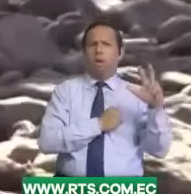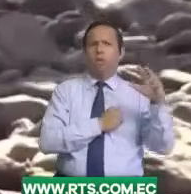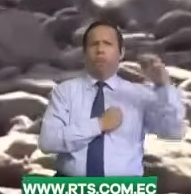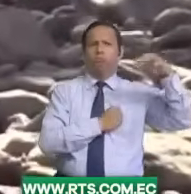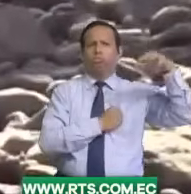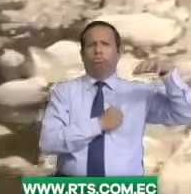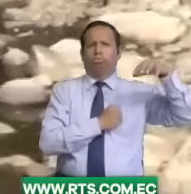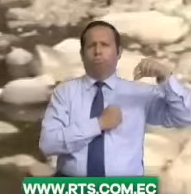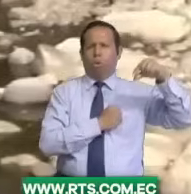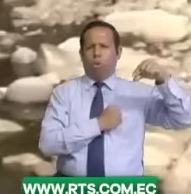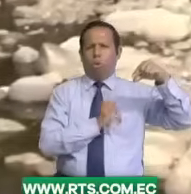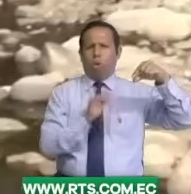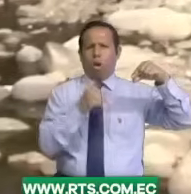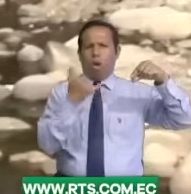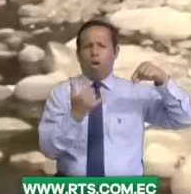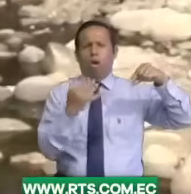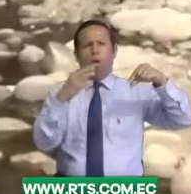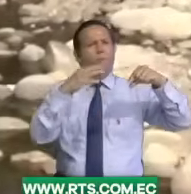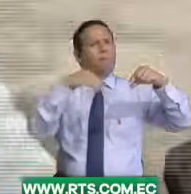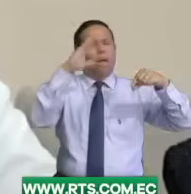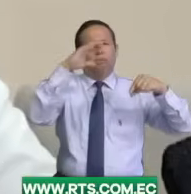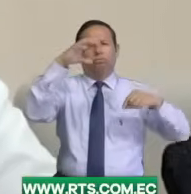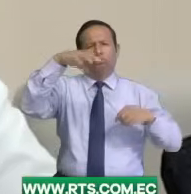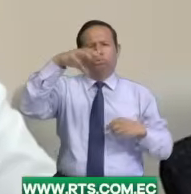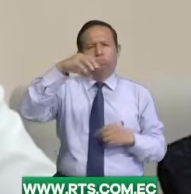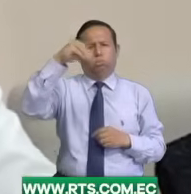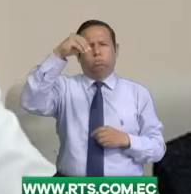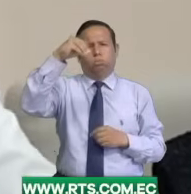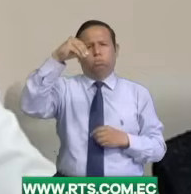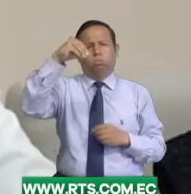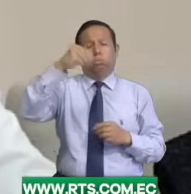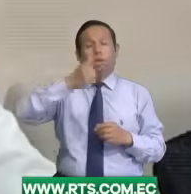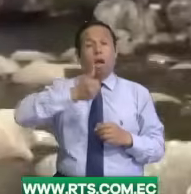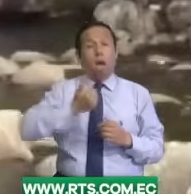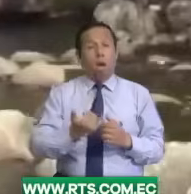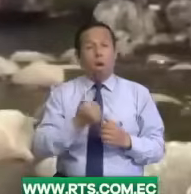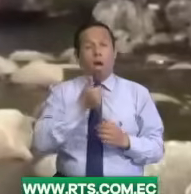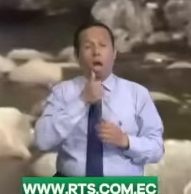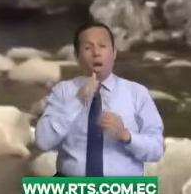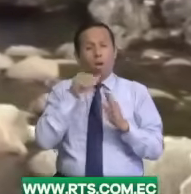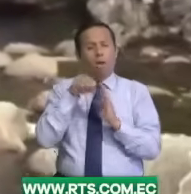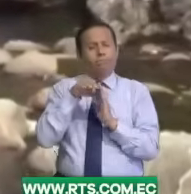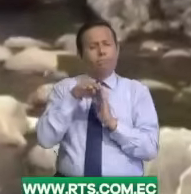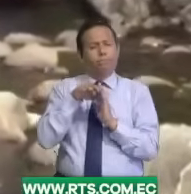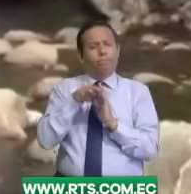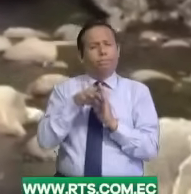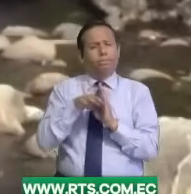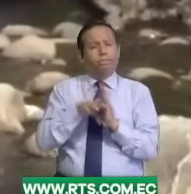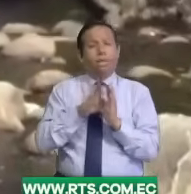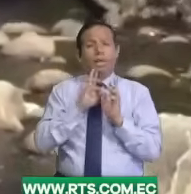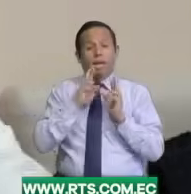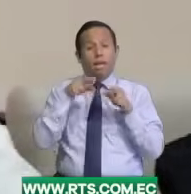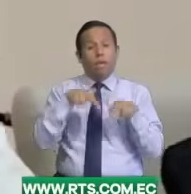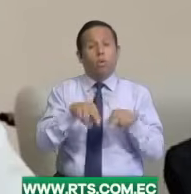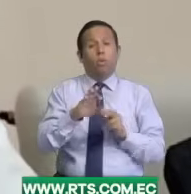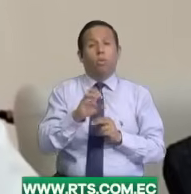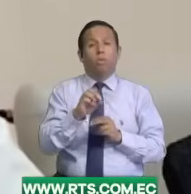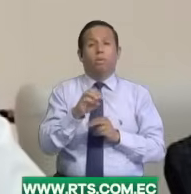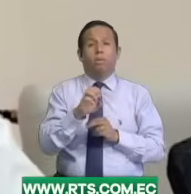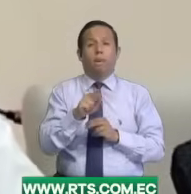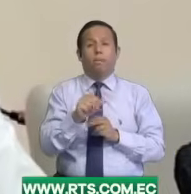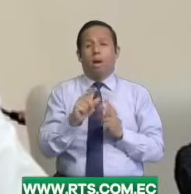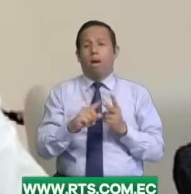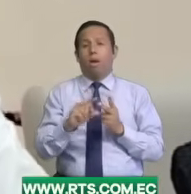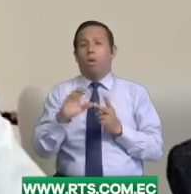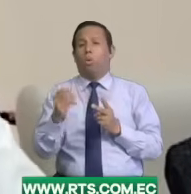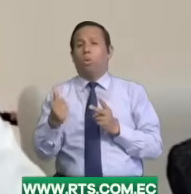se ha visto evidenciado en caudales que nuevamente han llegado a valores bajos. En el caso de los ríos Tomebamba y Tarqui,